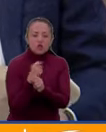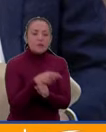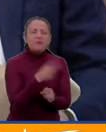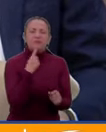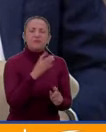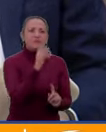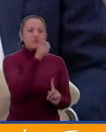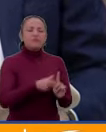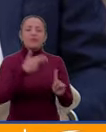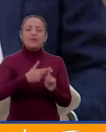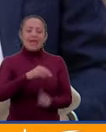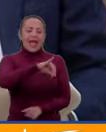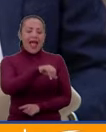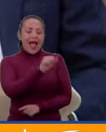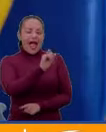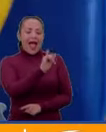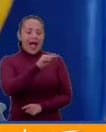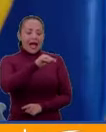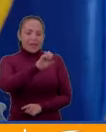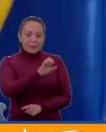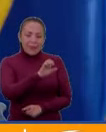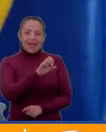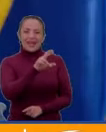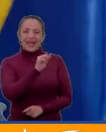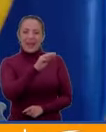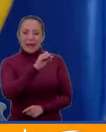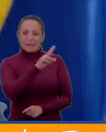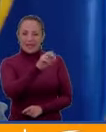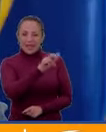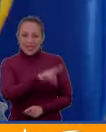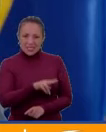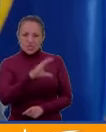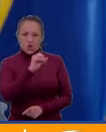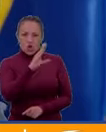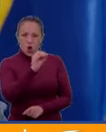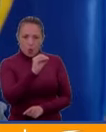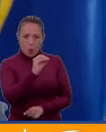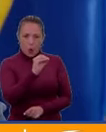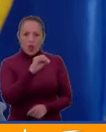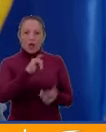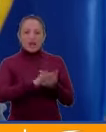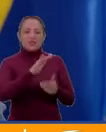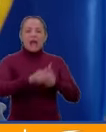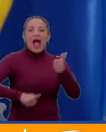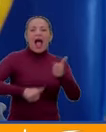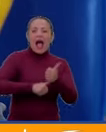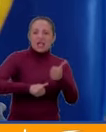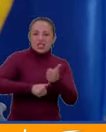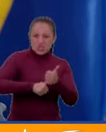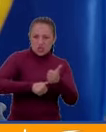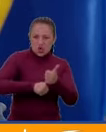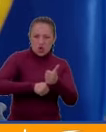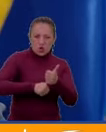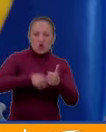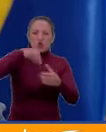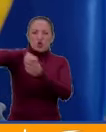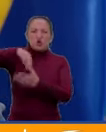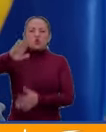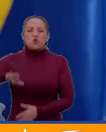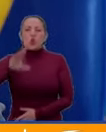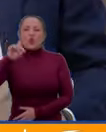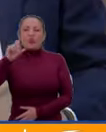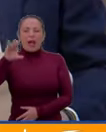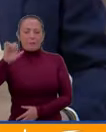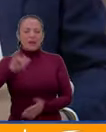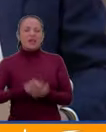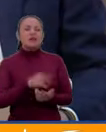que se llama Jaime Ramírez cobo que creo que usted debe conocer que es un asesor del dapr de la presidencia y él le escribe a pinilla y le dice